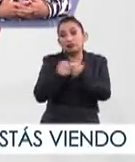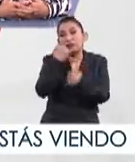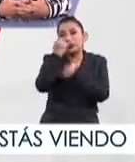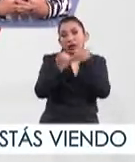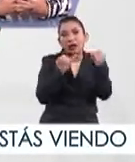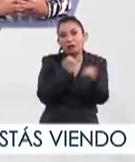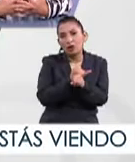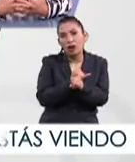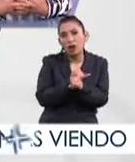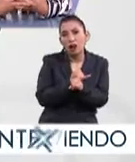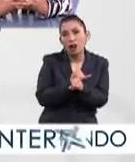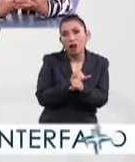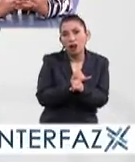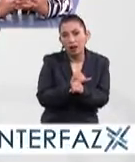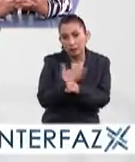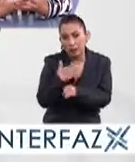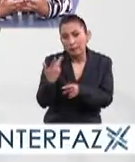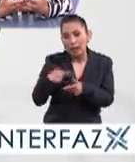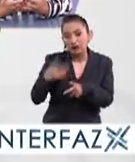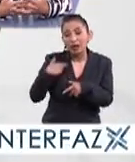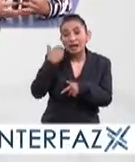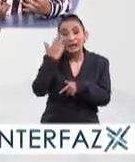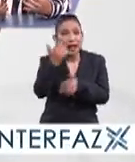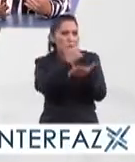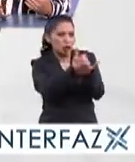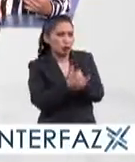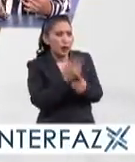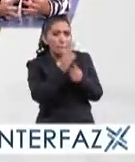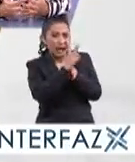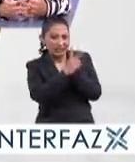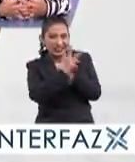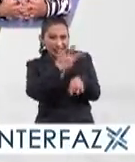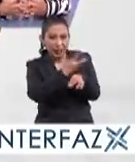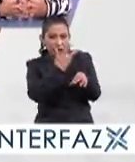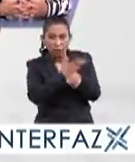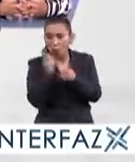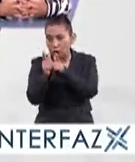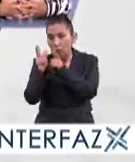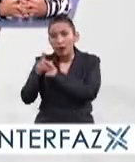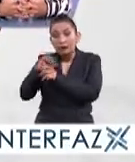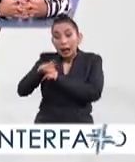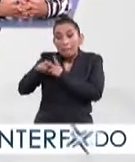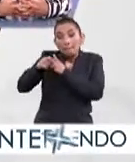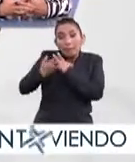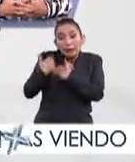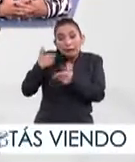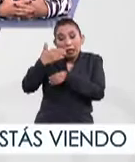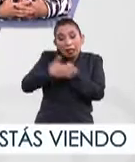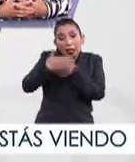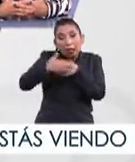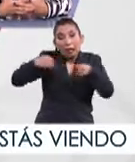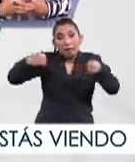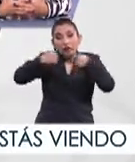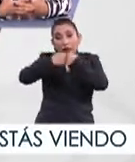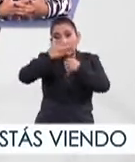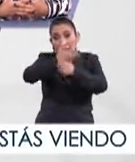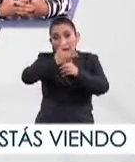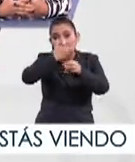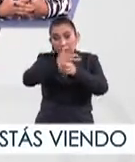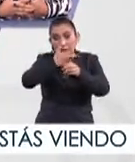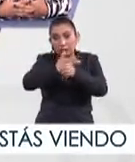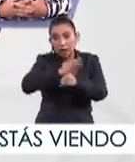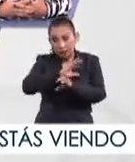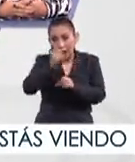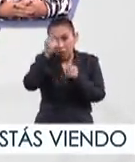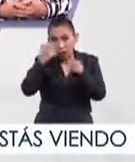¿Qué significa? Bueno, que las personas que busquen asilo, como esta caravana que ya va a empezar a llegar en los próximos días a la frontera, solamente... Ya